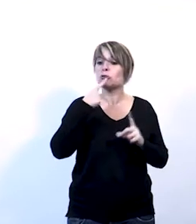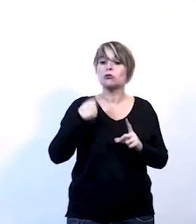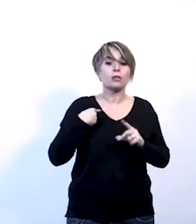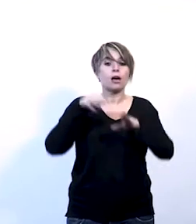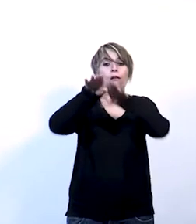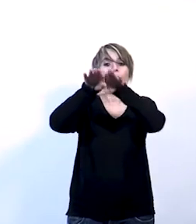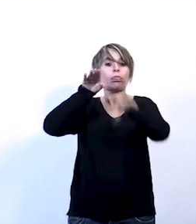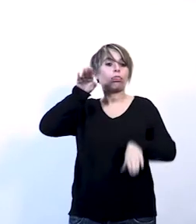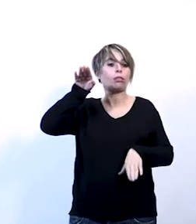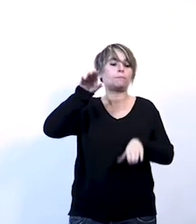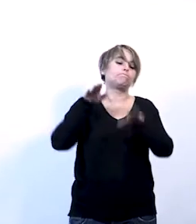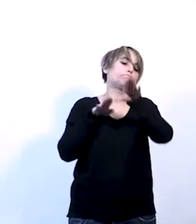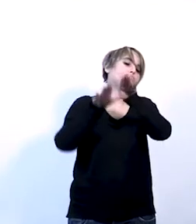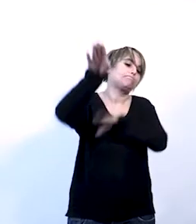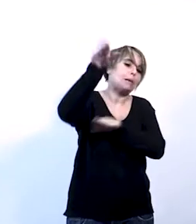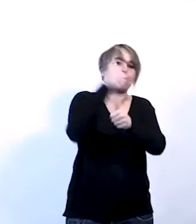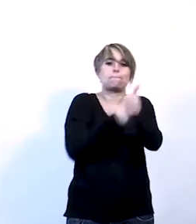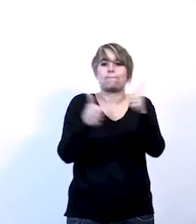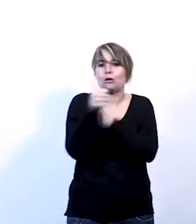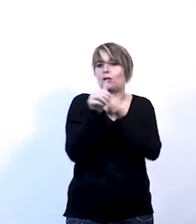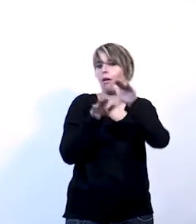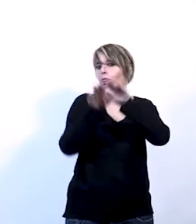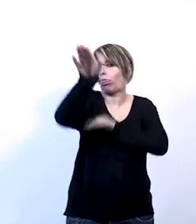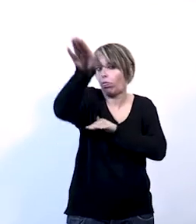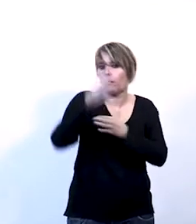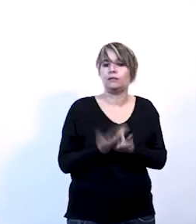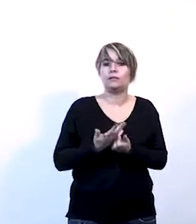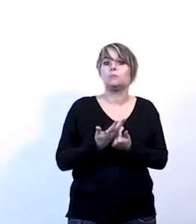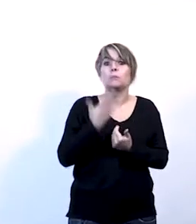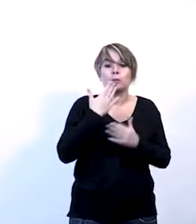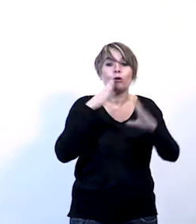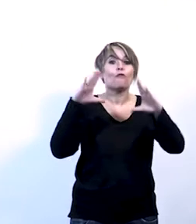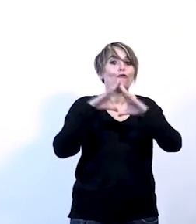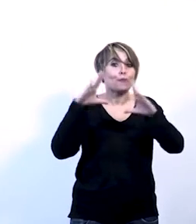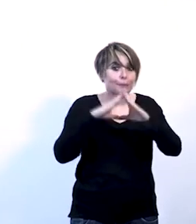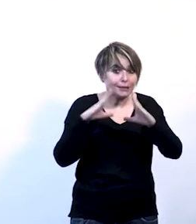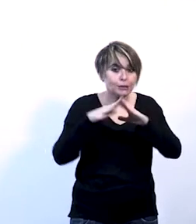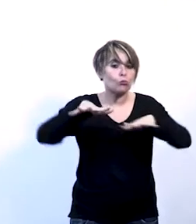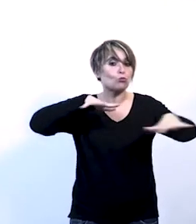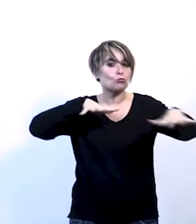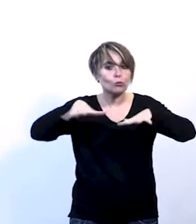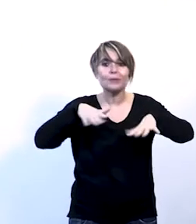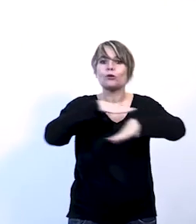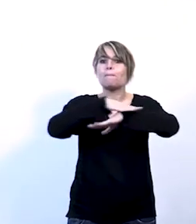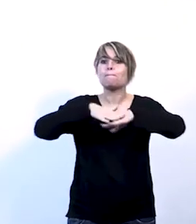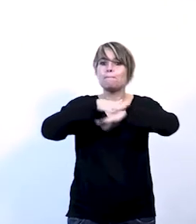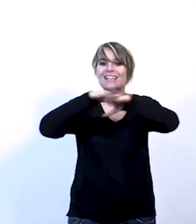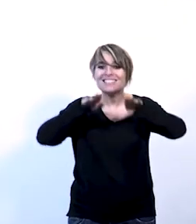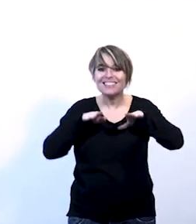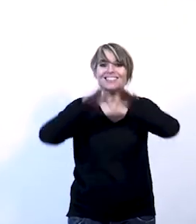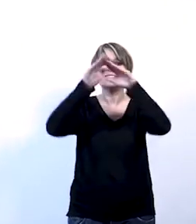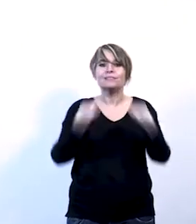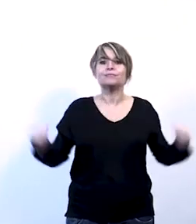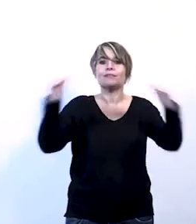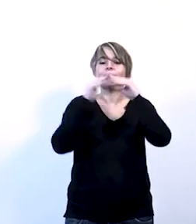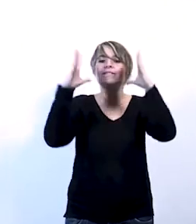tenía tanta prioridad en ese momento, cuando precisamente el feminismo, los feminismos, se basan en eso, ¿no? En esa necesidad,